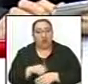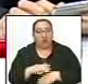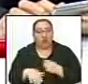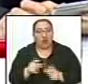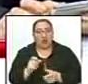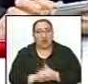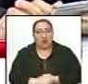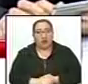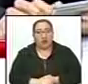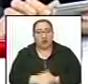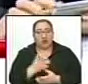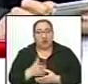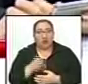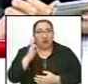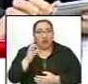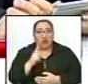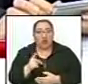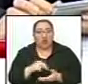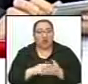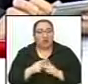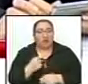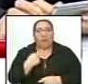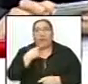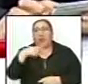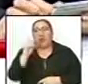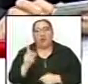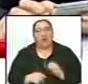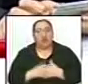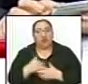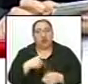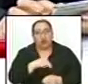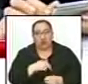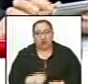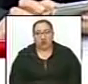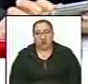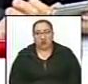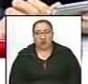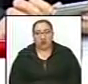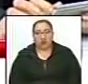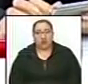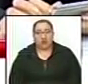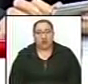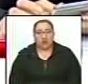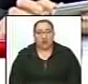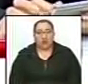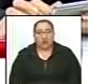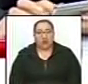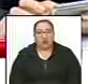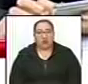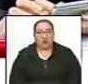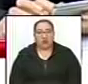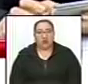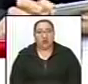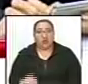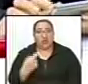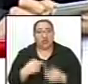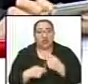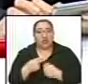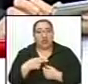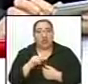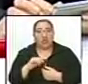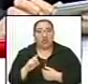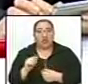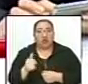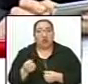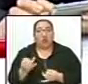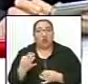población, y las consecuencias futuras son peores para nosotros. ¿No? Regresó el doctor Inostroza, y cuántos más